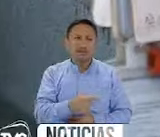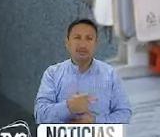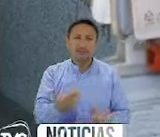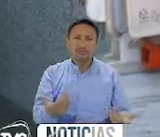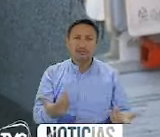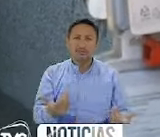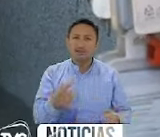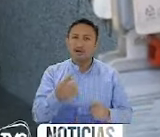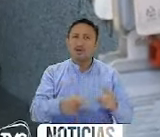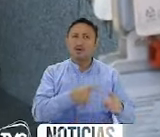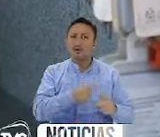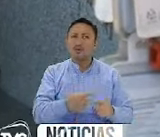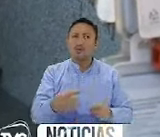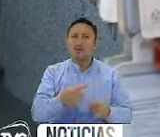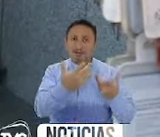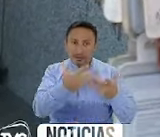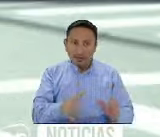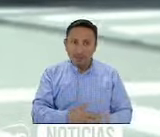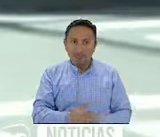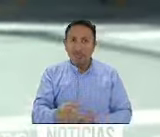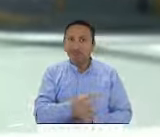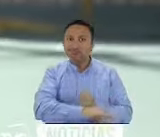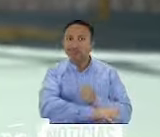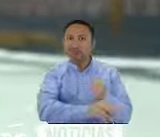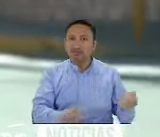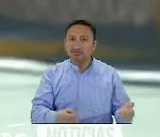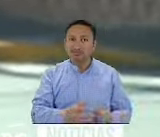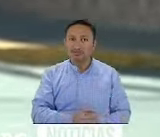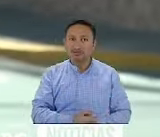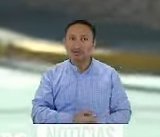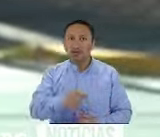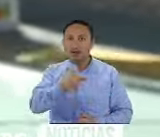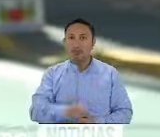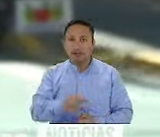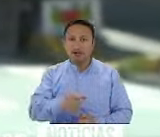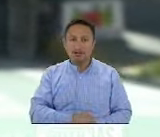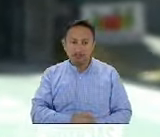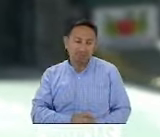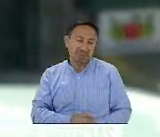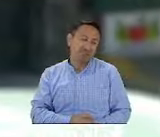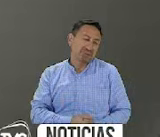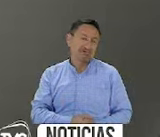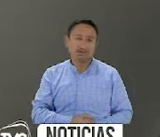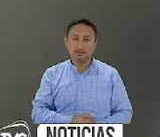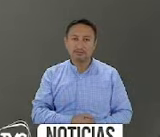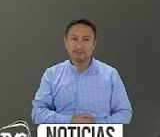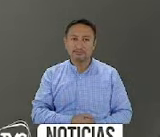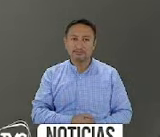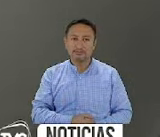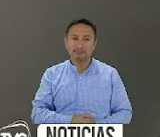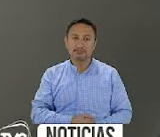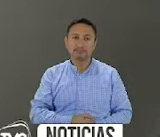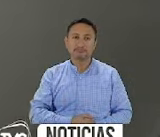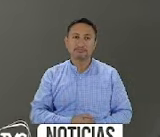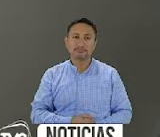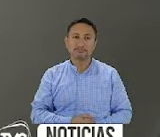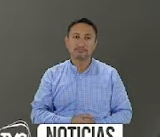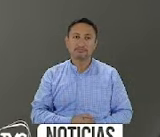presenciando estos robos descarados que desafían la seguridad del sector? Informó Ailis